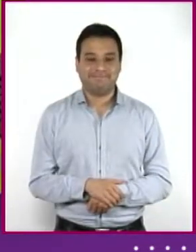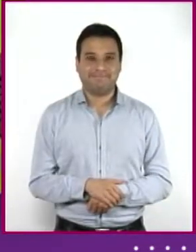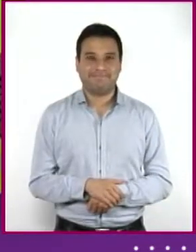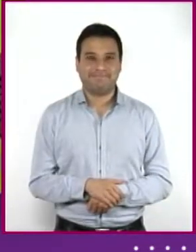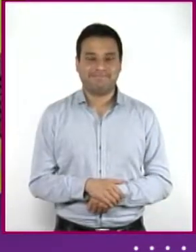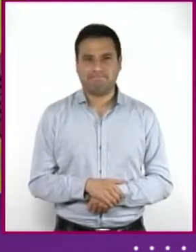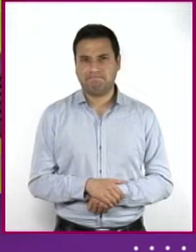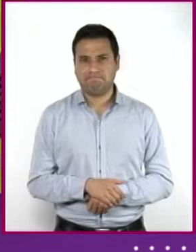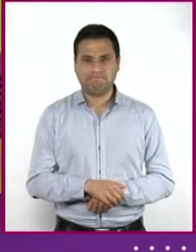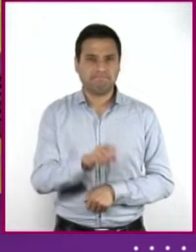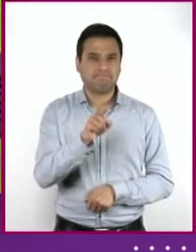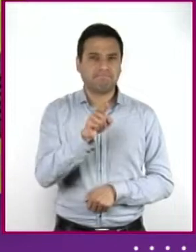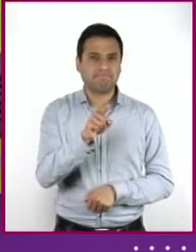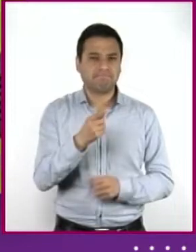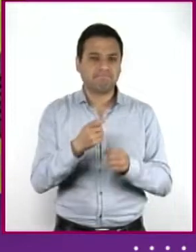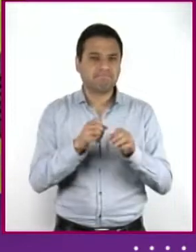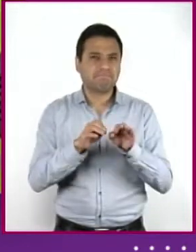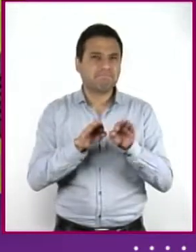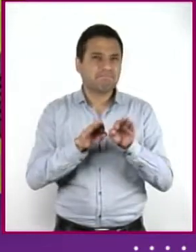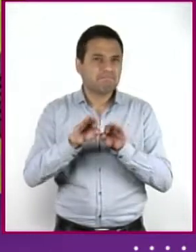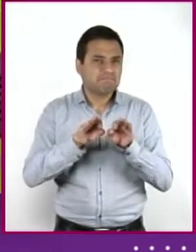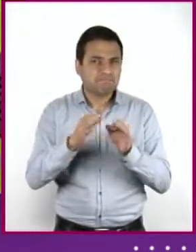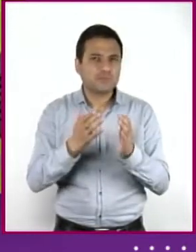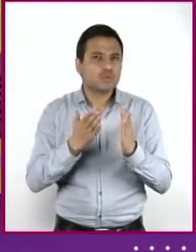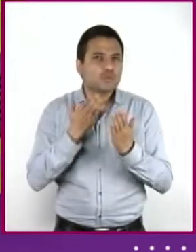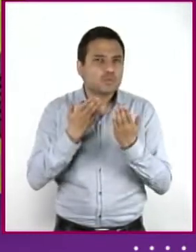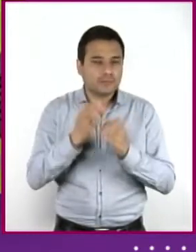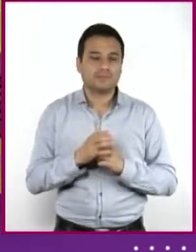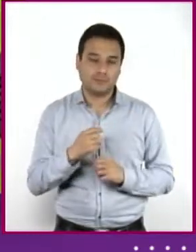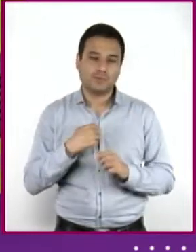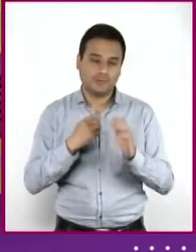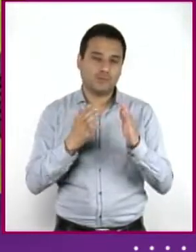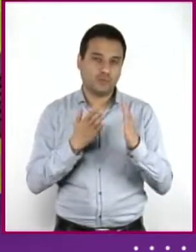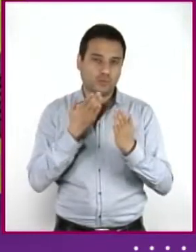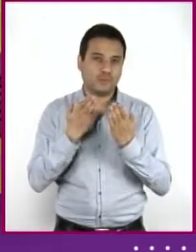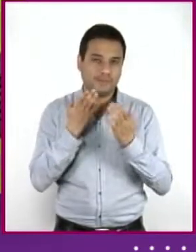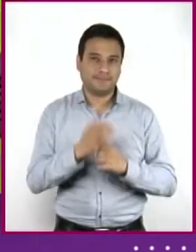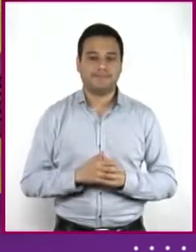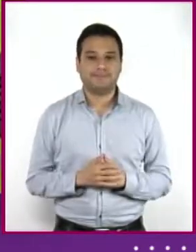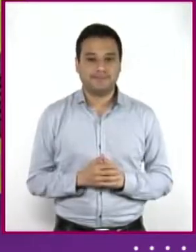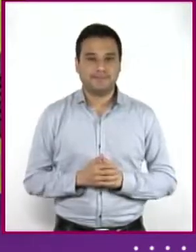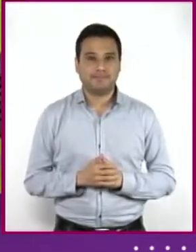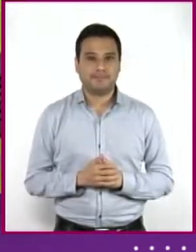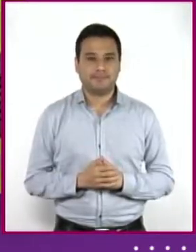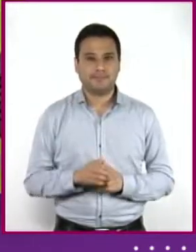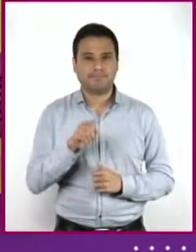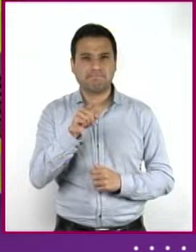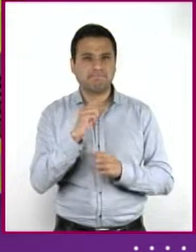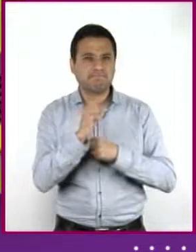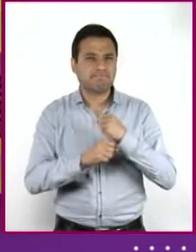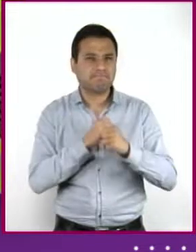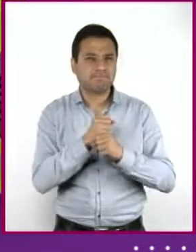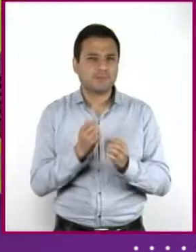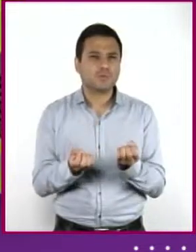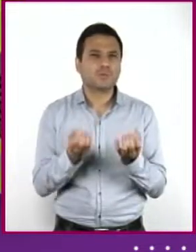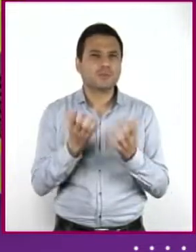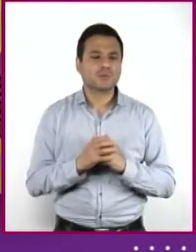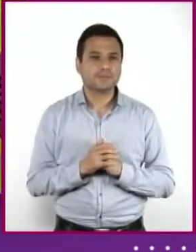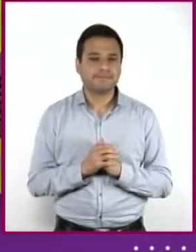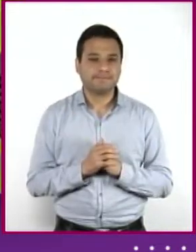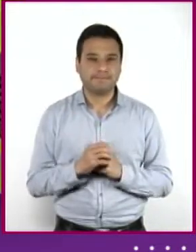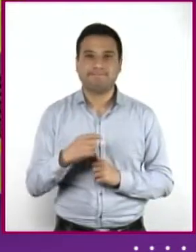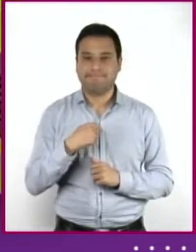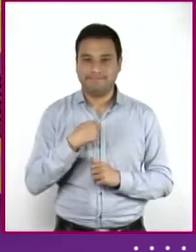What do you do? I'm a student. How old are you? I'm